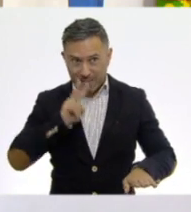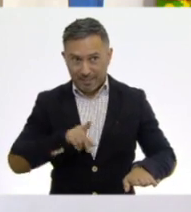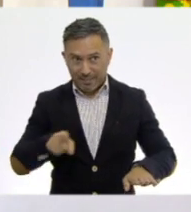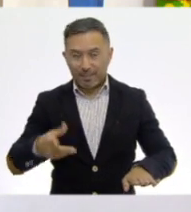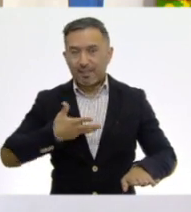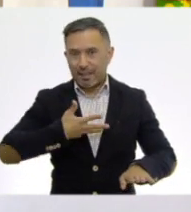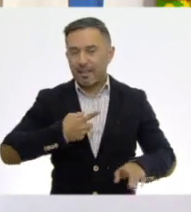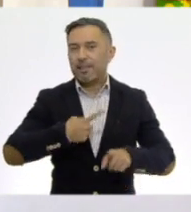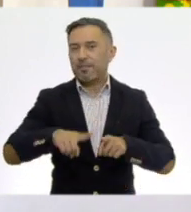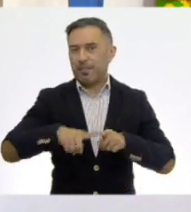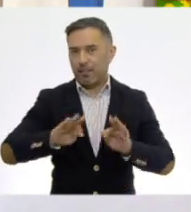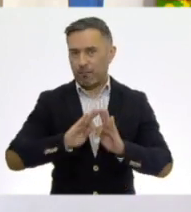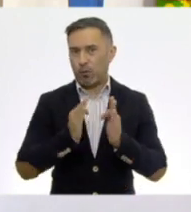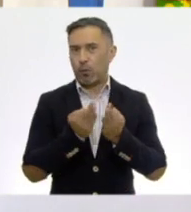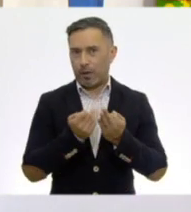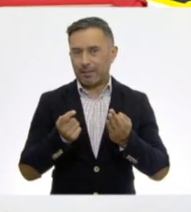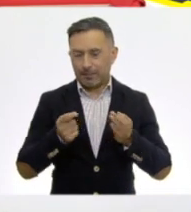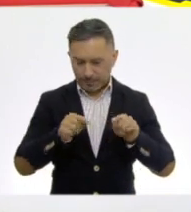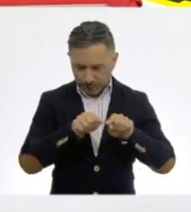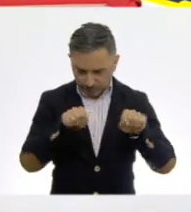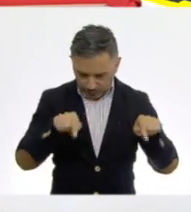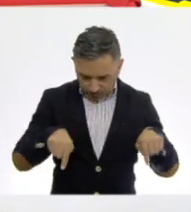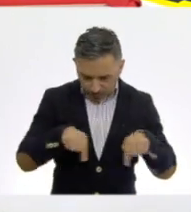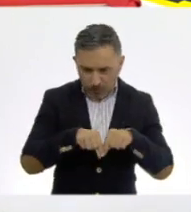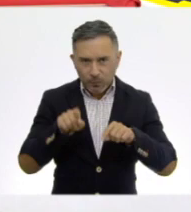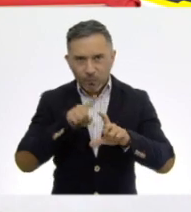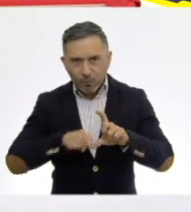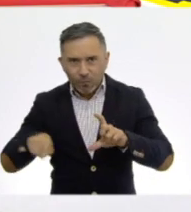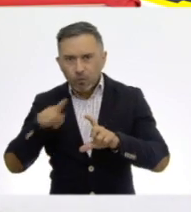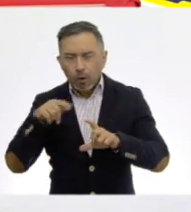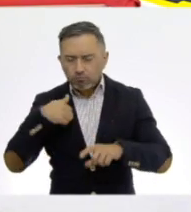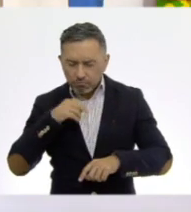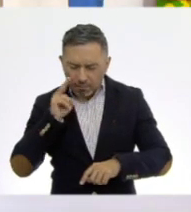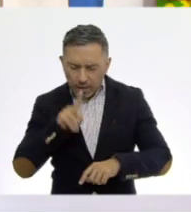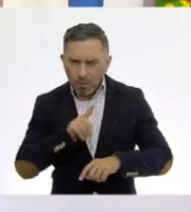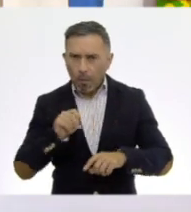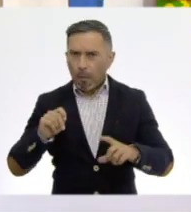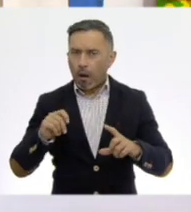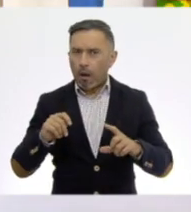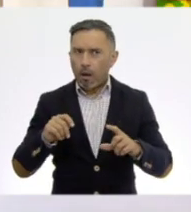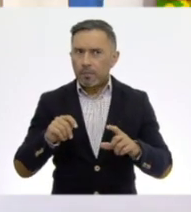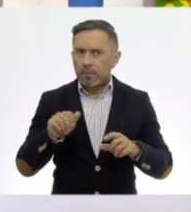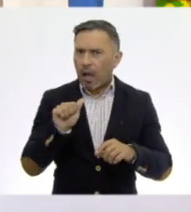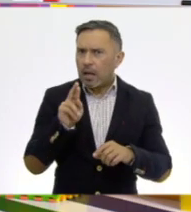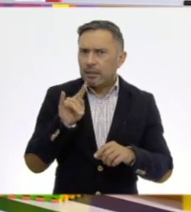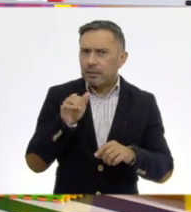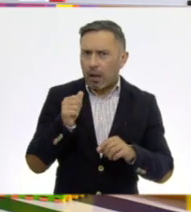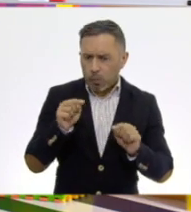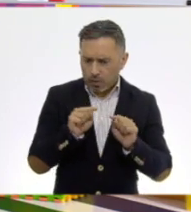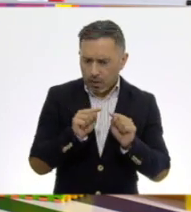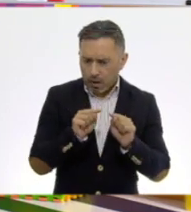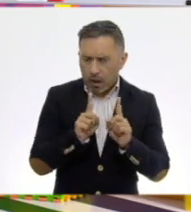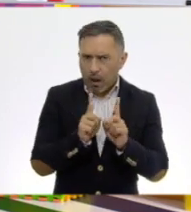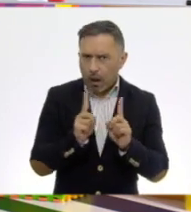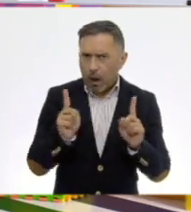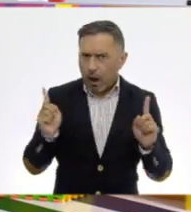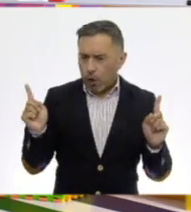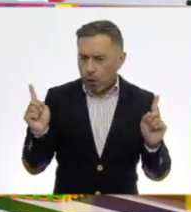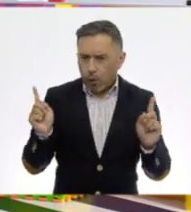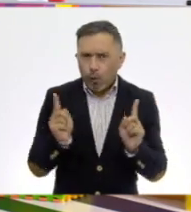geométricas. Sí. ¿Cómo puedo yo ver si está más largo o más corto la arista? A